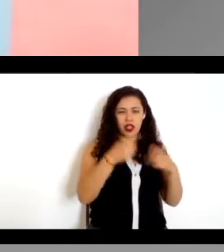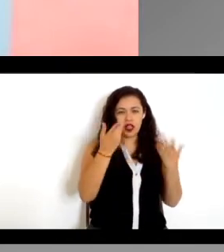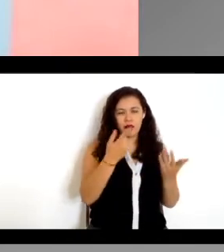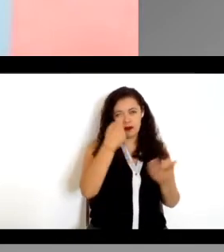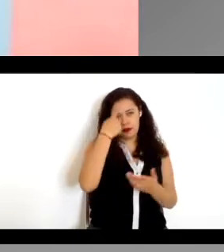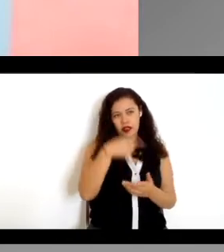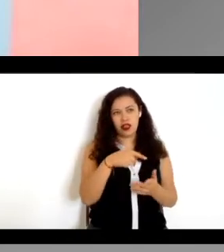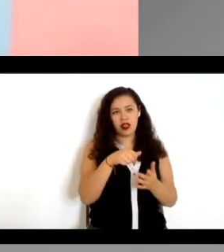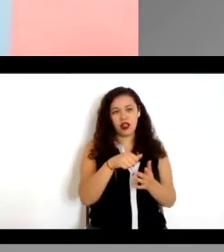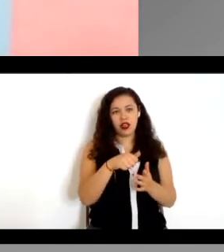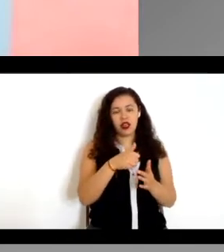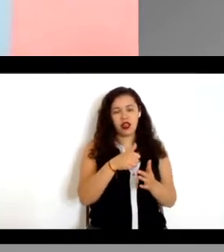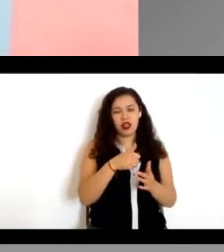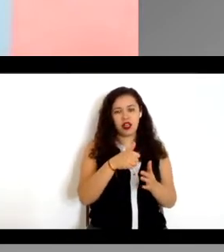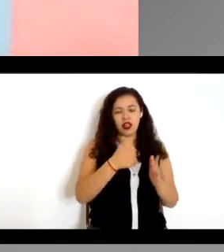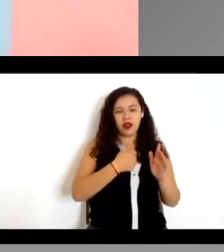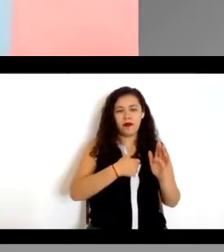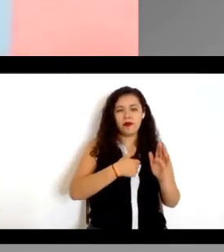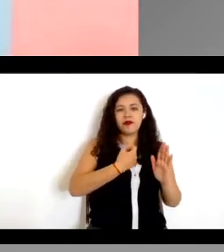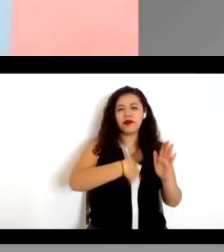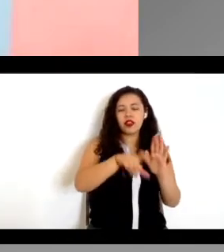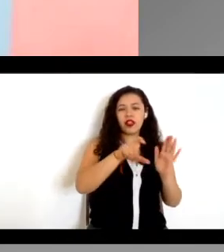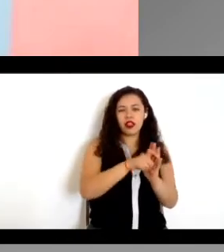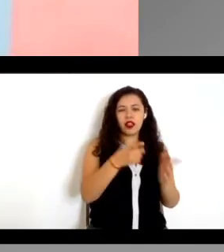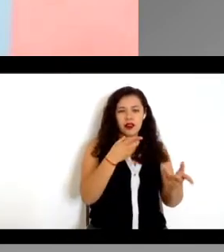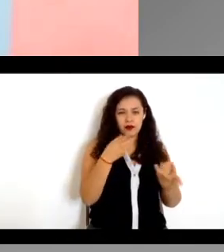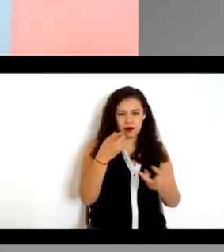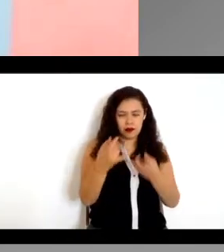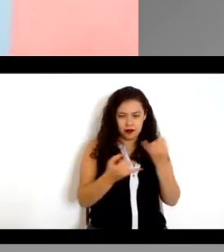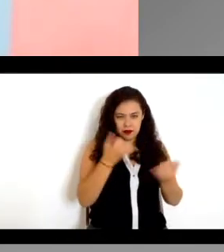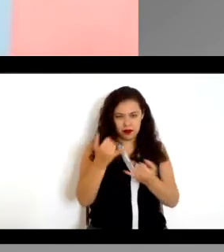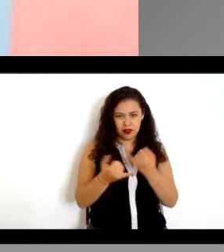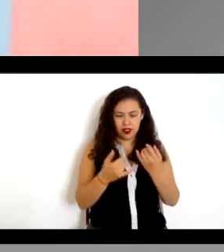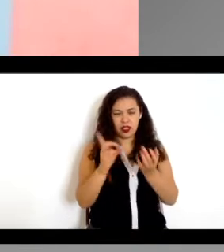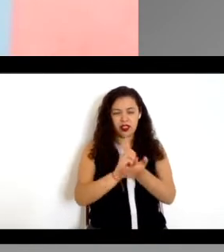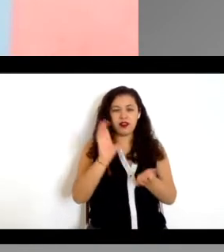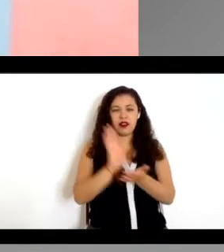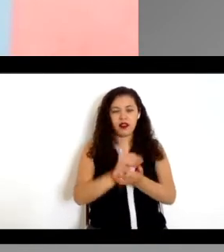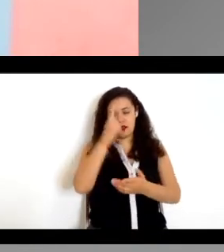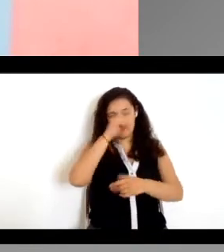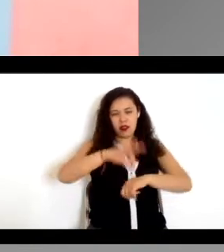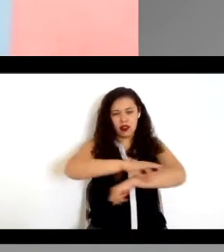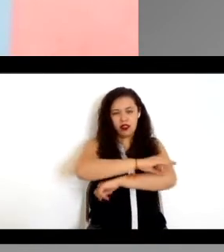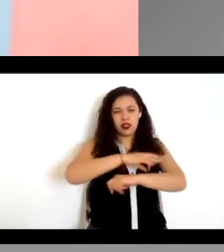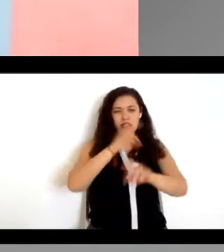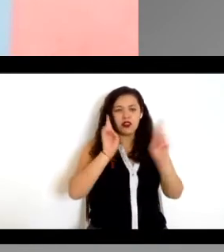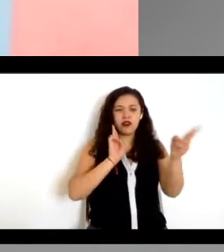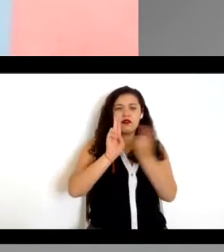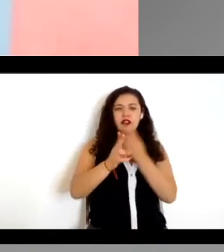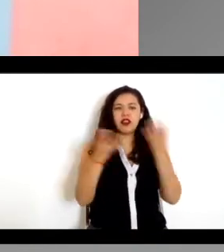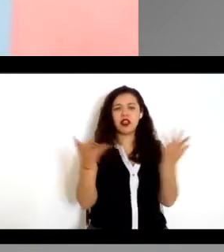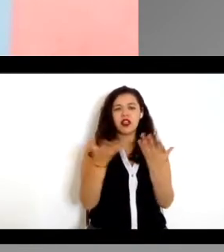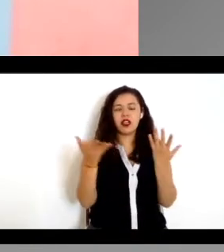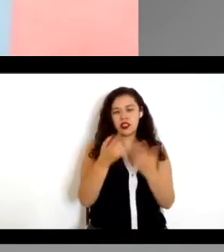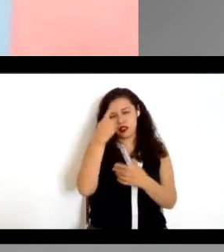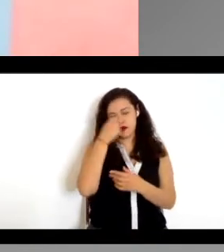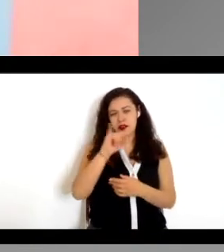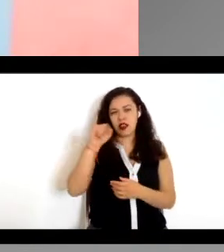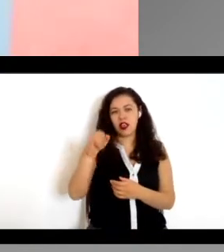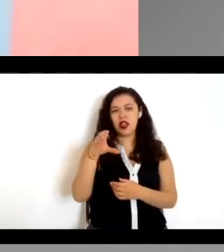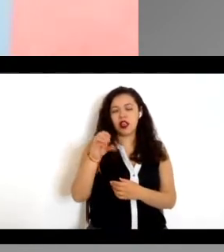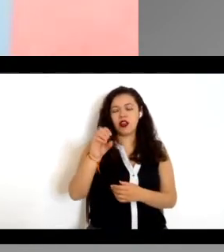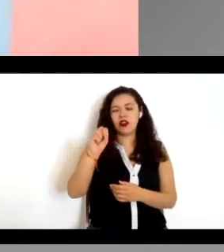es sumamente didáctico. Discapacidad y principios de diseño universal, que se generó por medio del arquitecto José Luis Gutiérrez